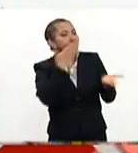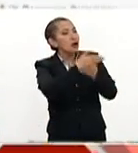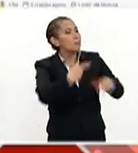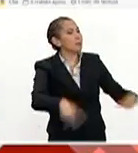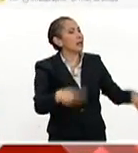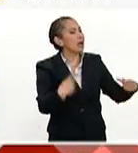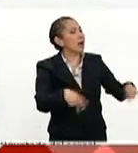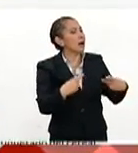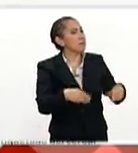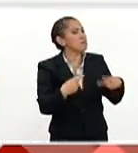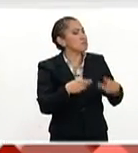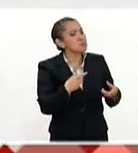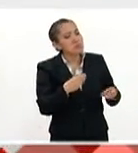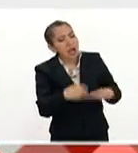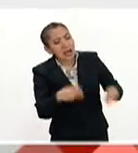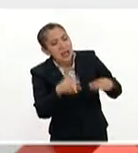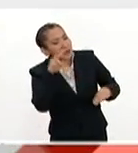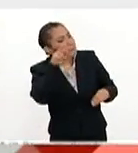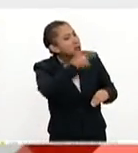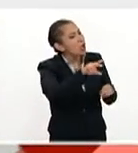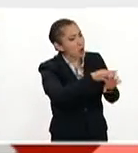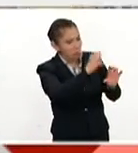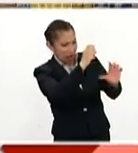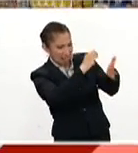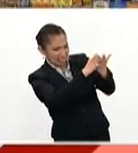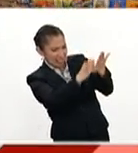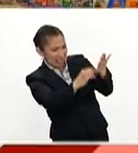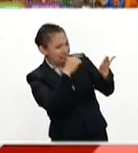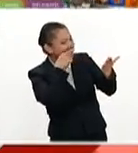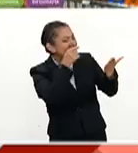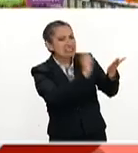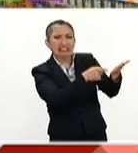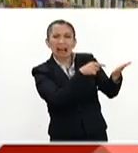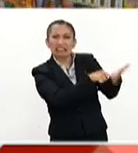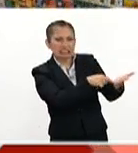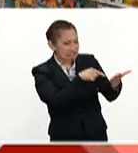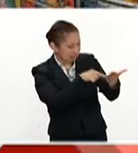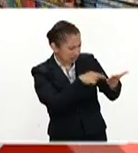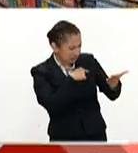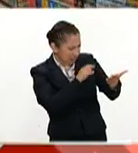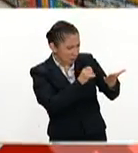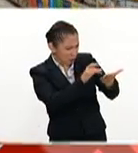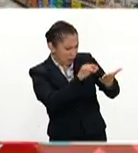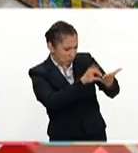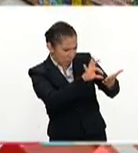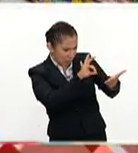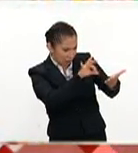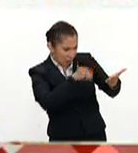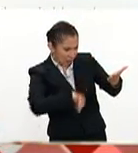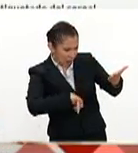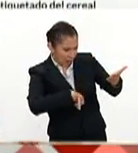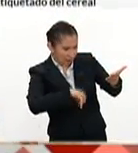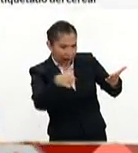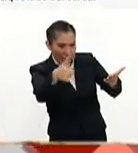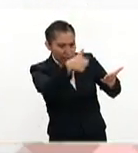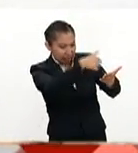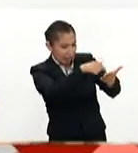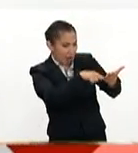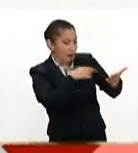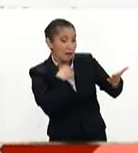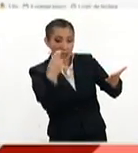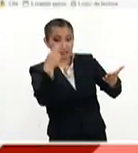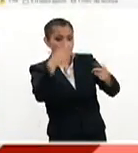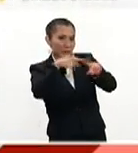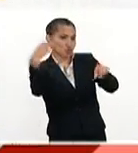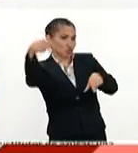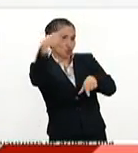súper y saber qué es lo que ve, cómo ver una etiqueta, qué le dice la etiqueta, y de ahí qué información puede obtener. Cada individuo tiene